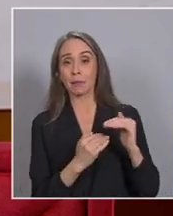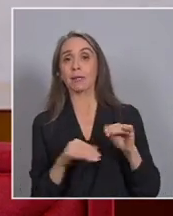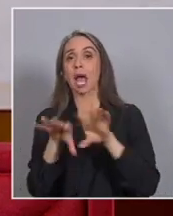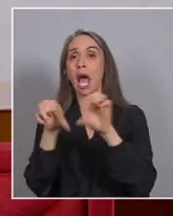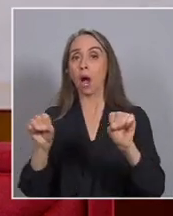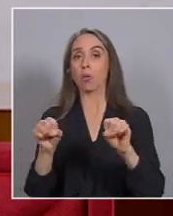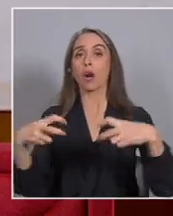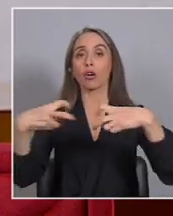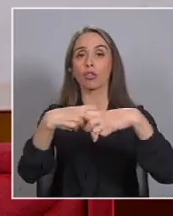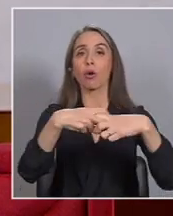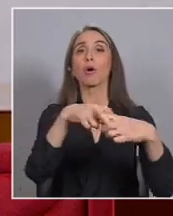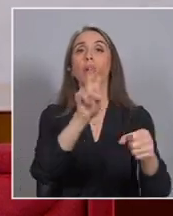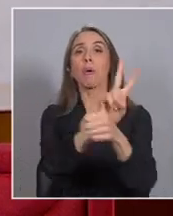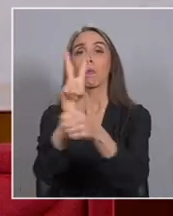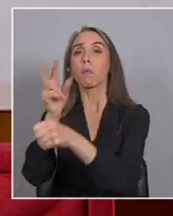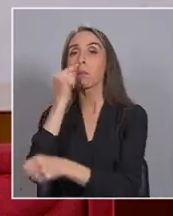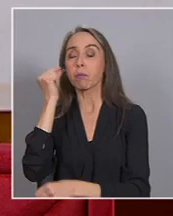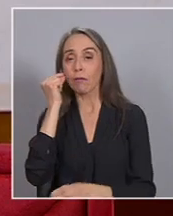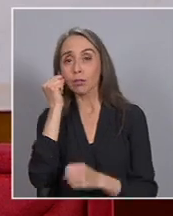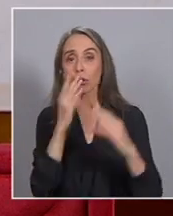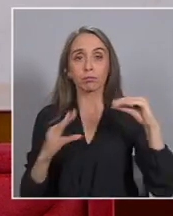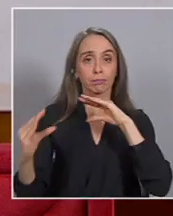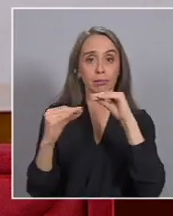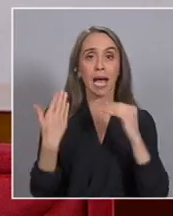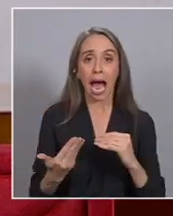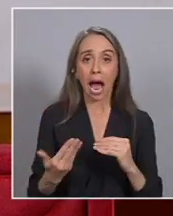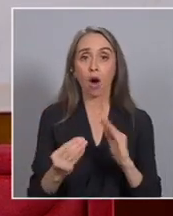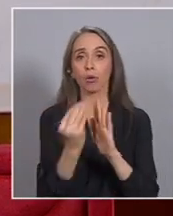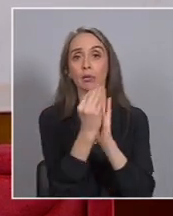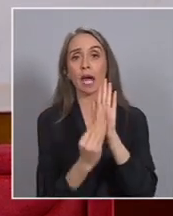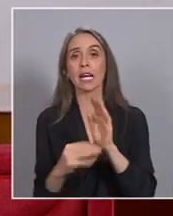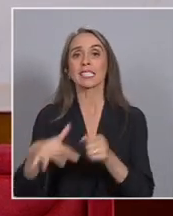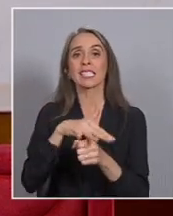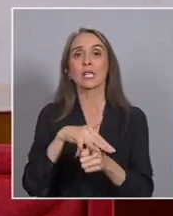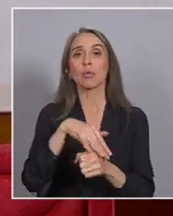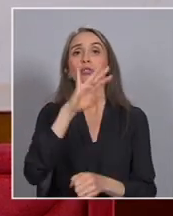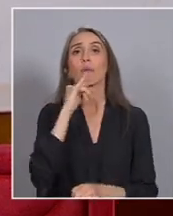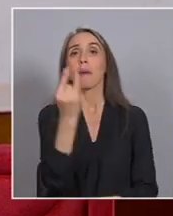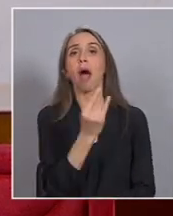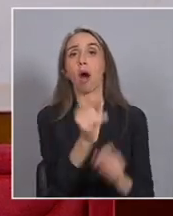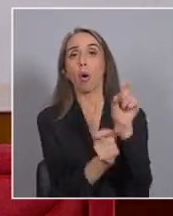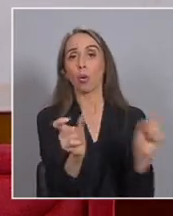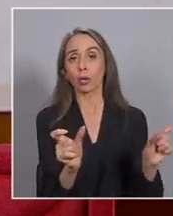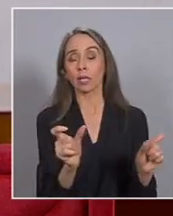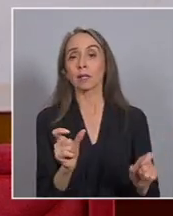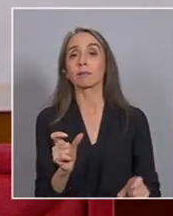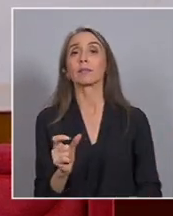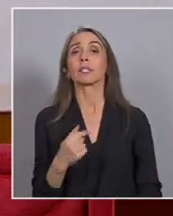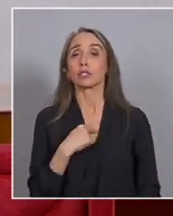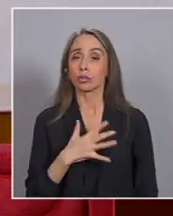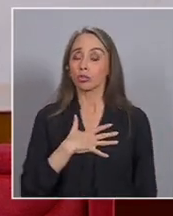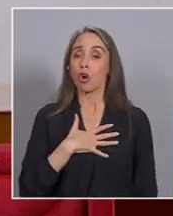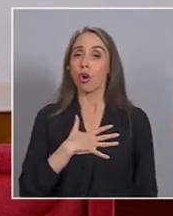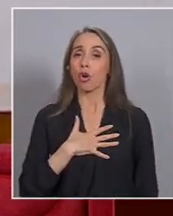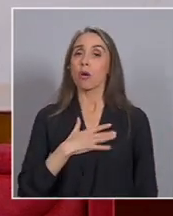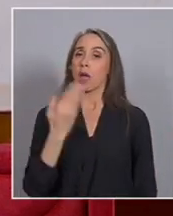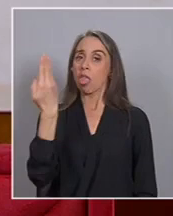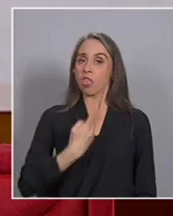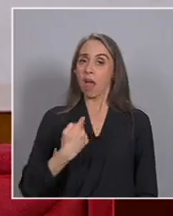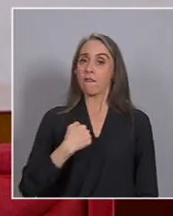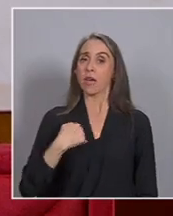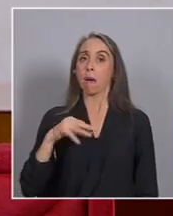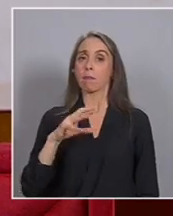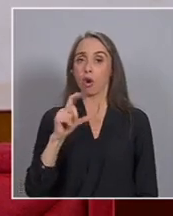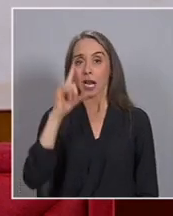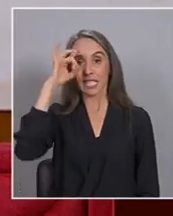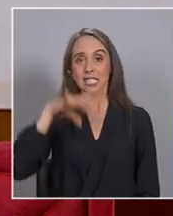representantes de los maestros y maestras para abordar ya las situaciones más urgentes. Y lo siento personalmente como un deber moral. Y